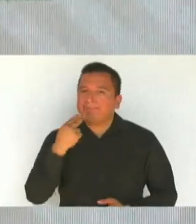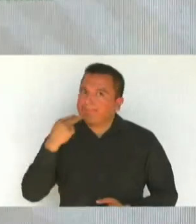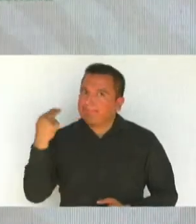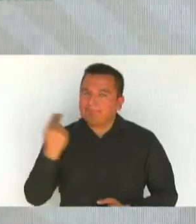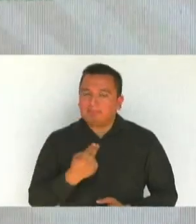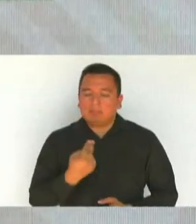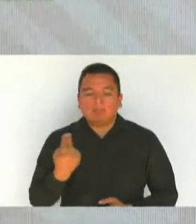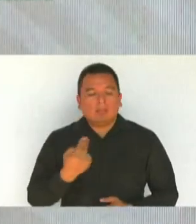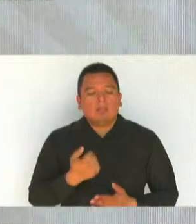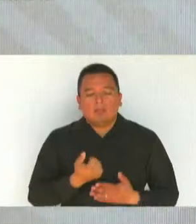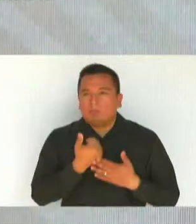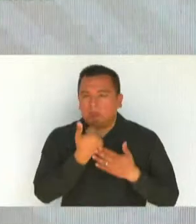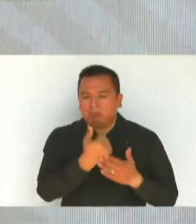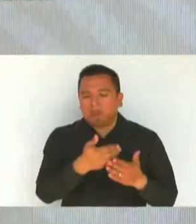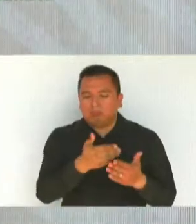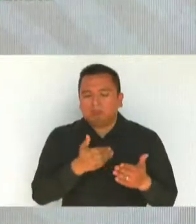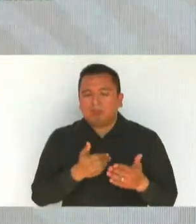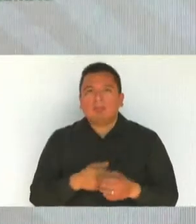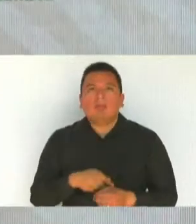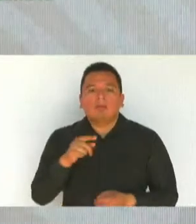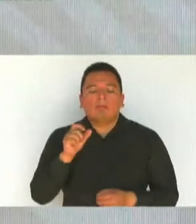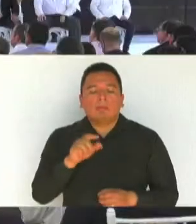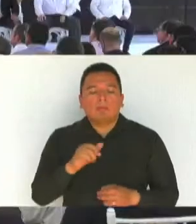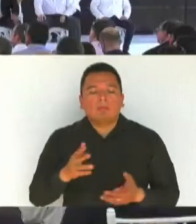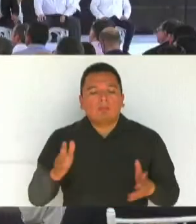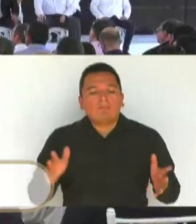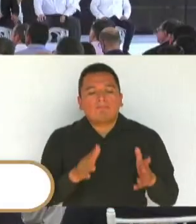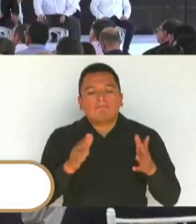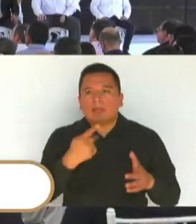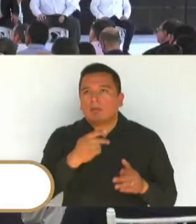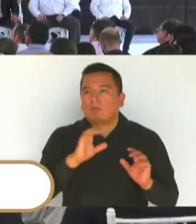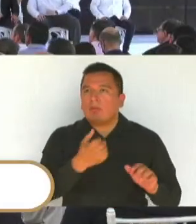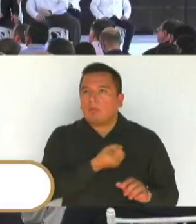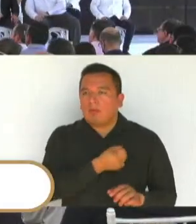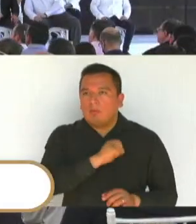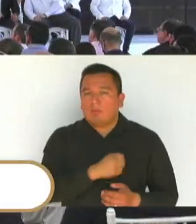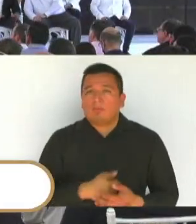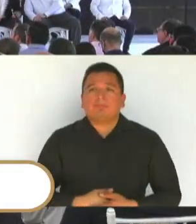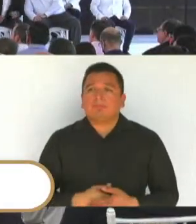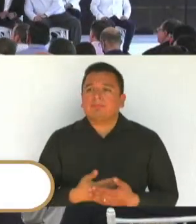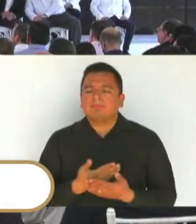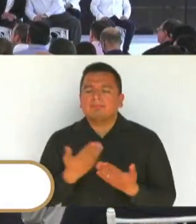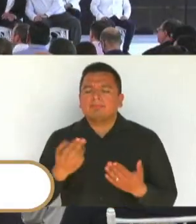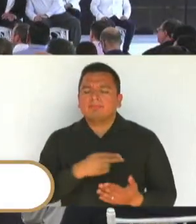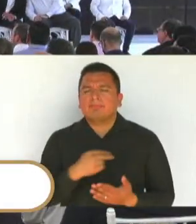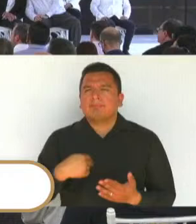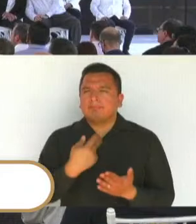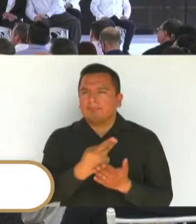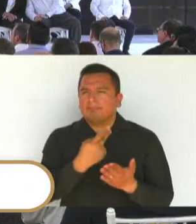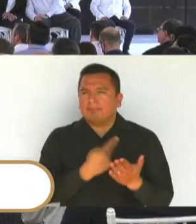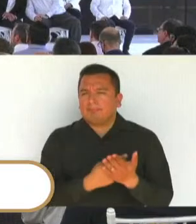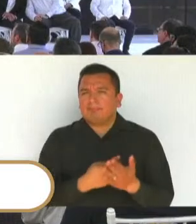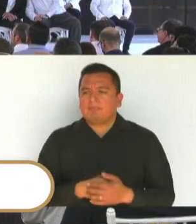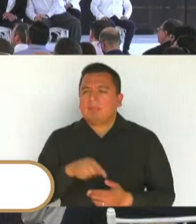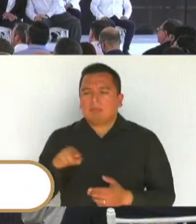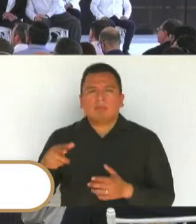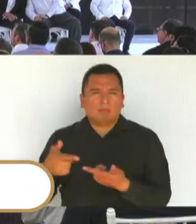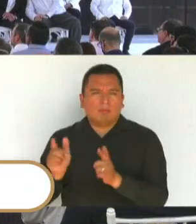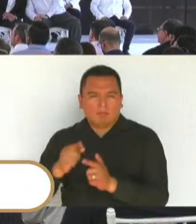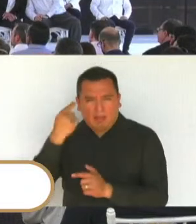acciones preventivas y de promoción de la salud. El programa que hoy refrendamos con la Cámara Minera de